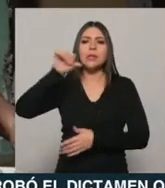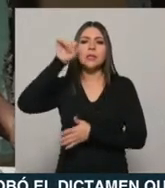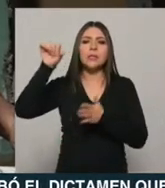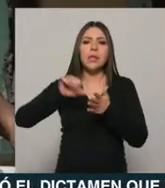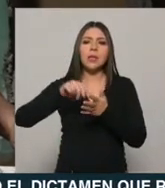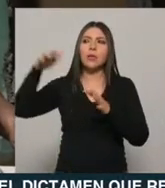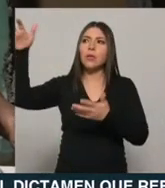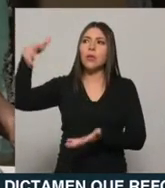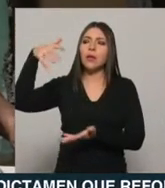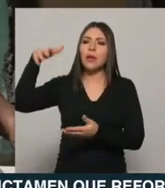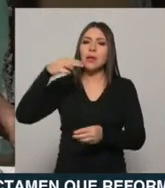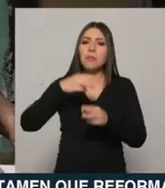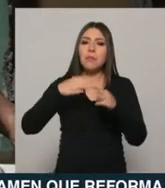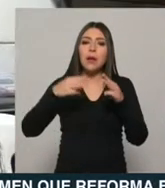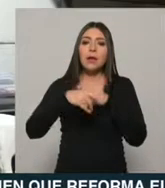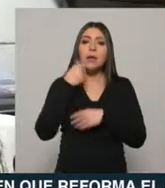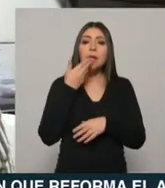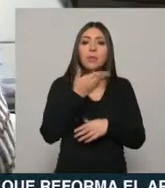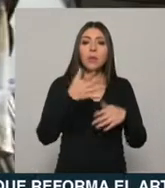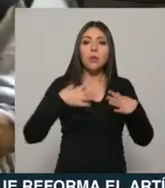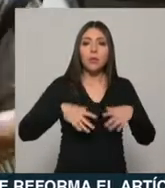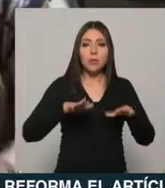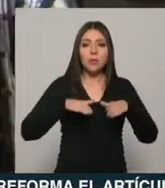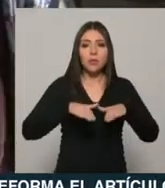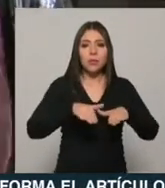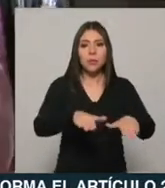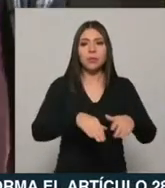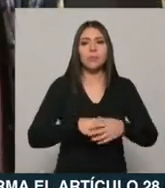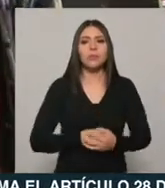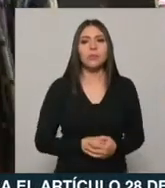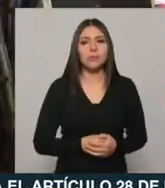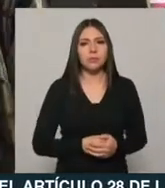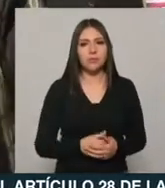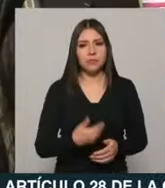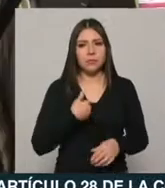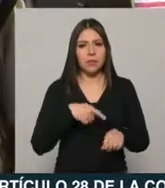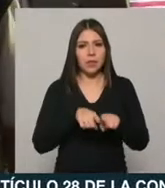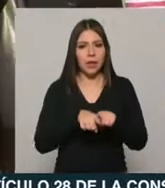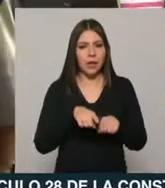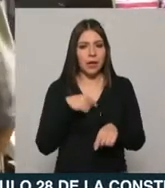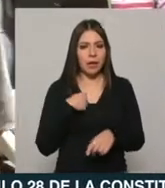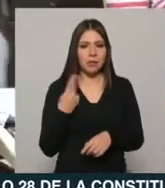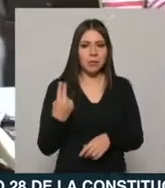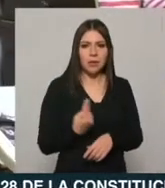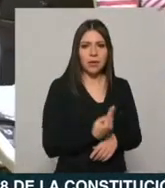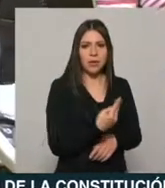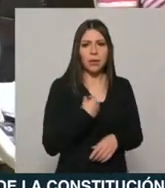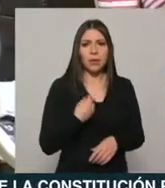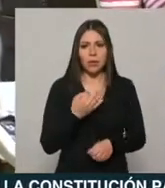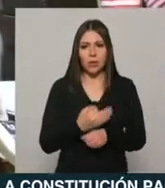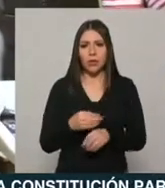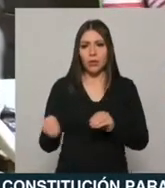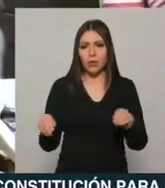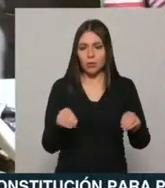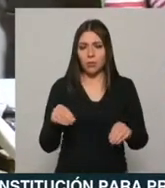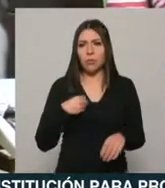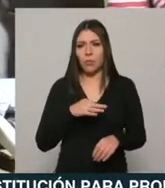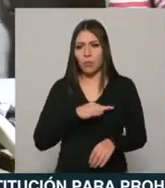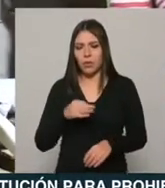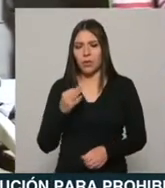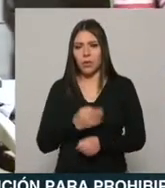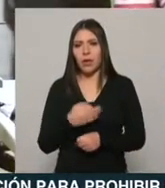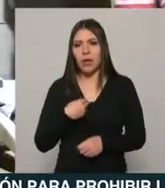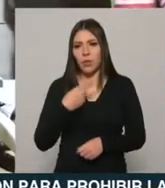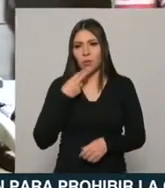el vestuario que le encarguen. Sí, voy con mi hermana, si yo me puedo mover todavía. Claro, ya uso bastón, ¿ves?